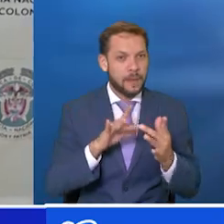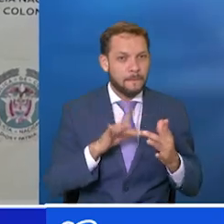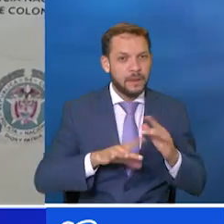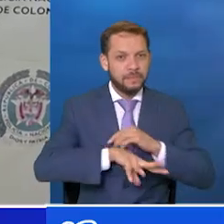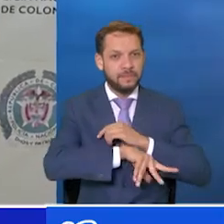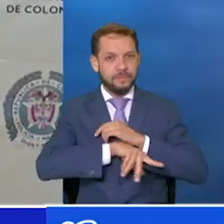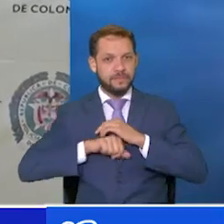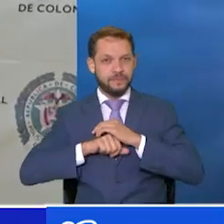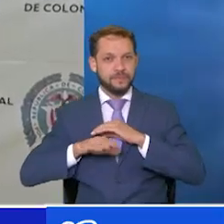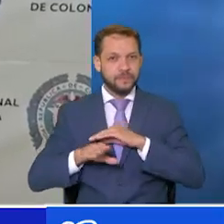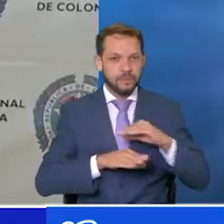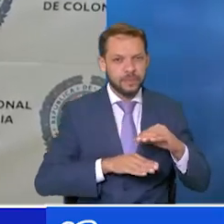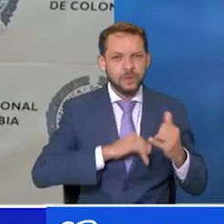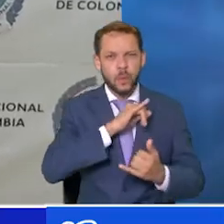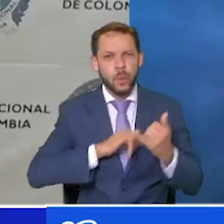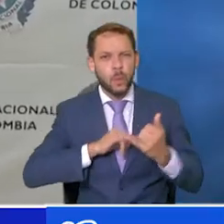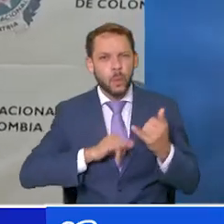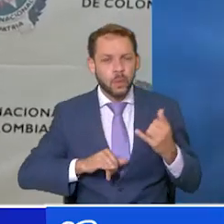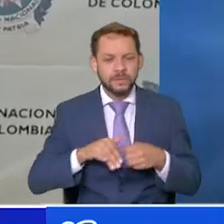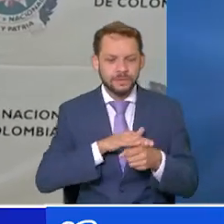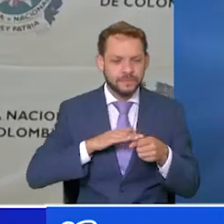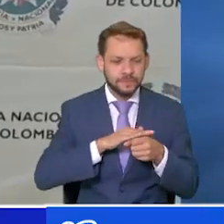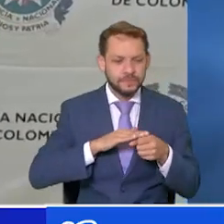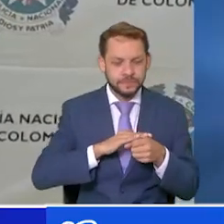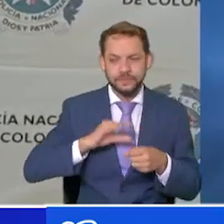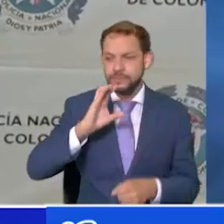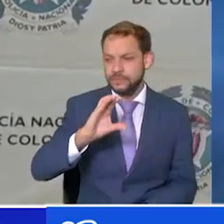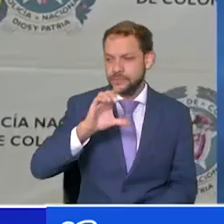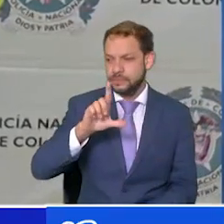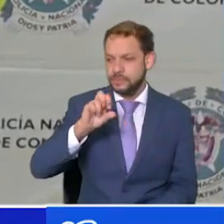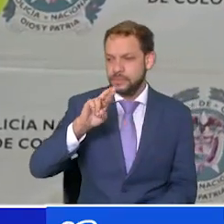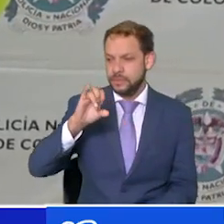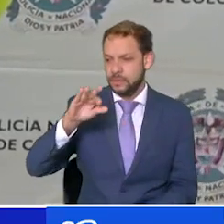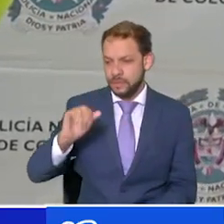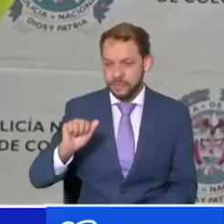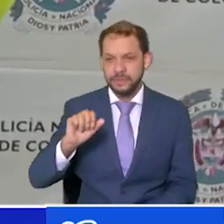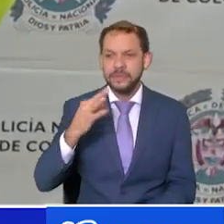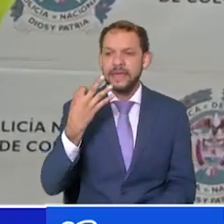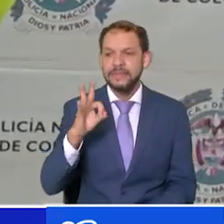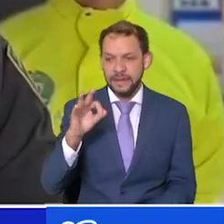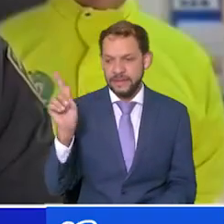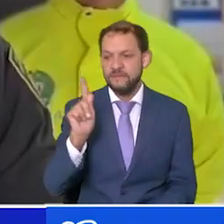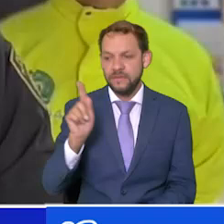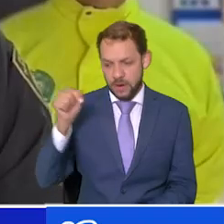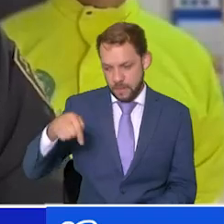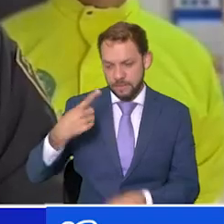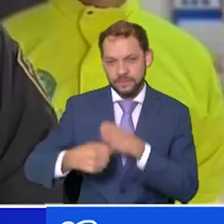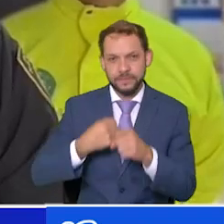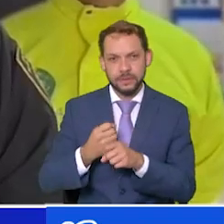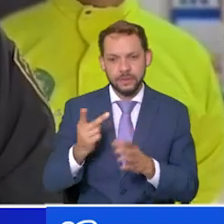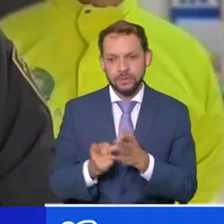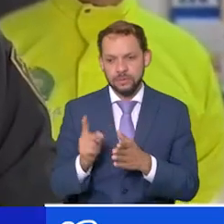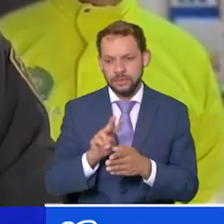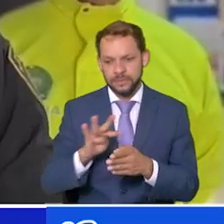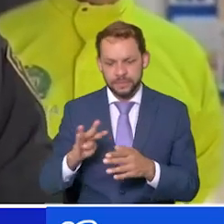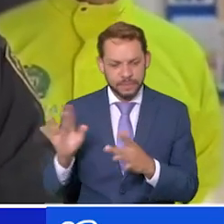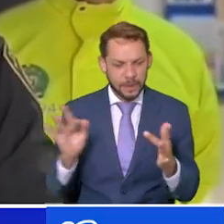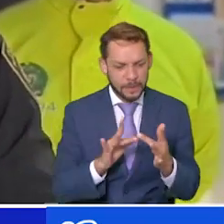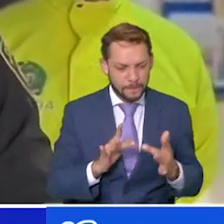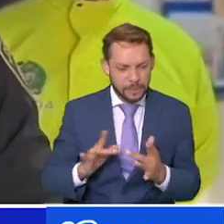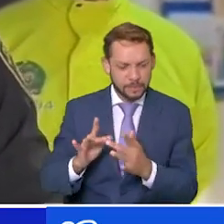hechos denunciados ocurrieron en el barrio La Clarita, precisamente el 13 de febrero del presente año. Una vez perfilaba a sus